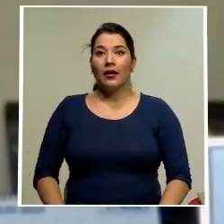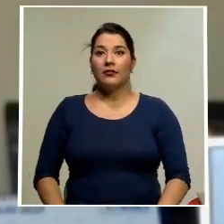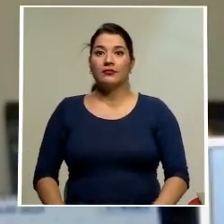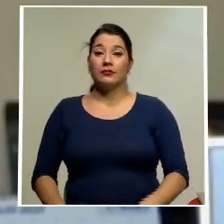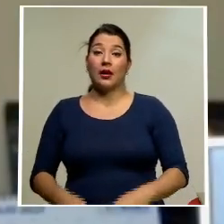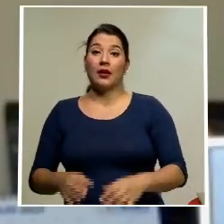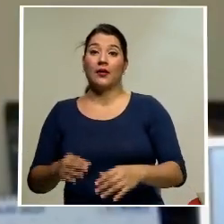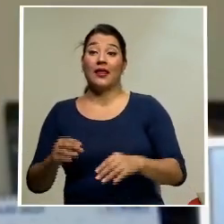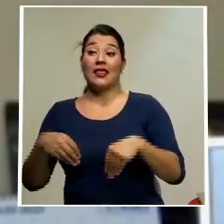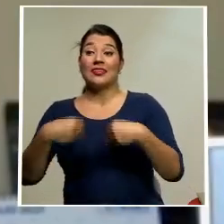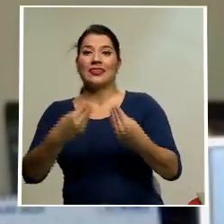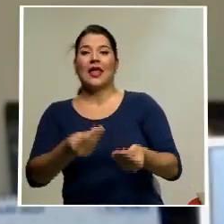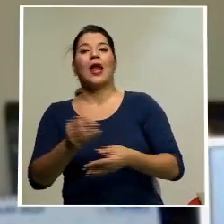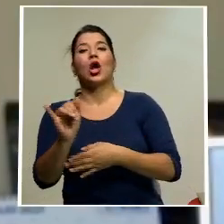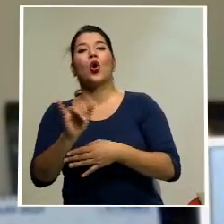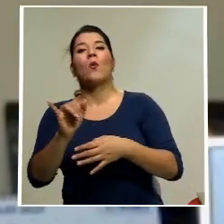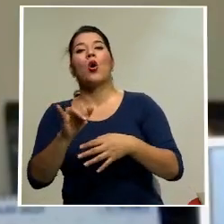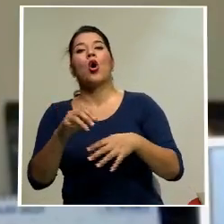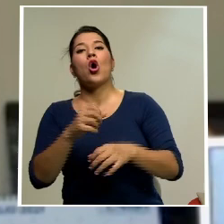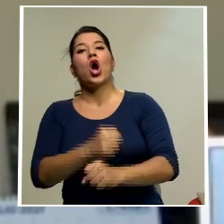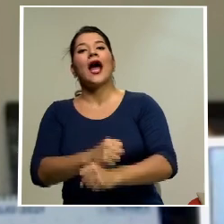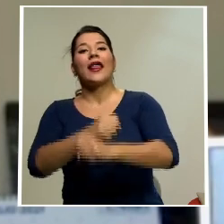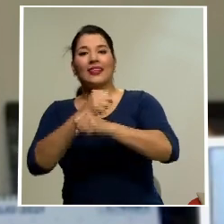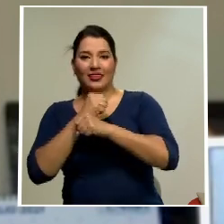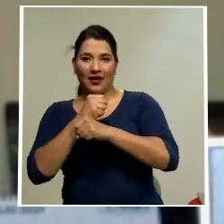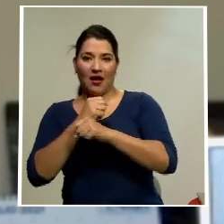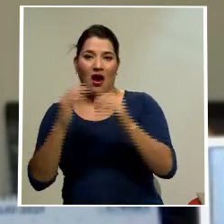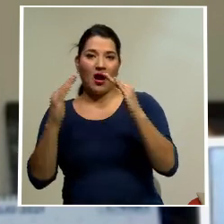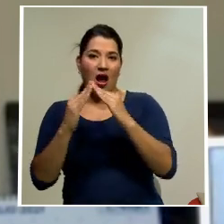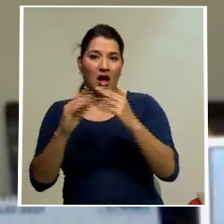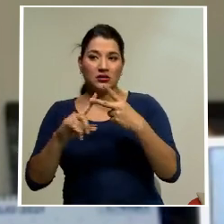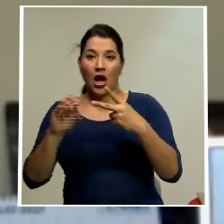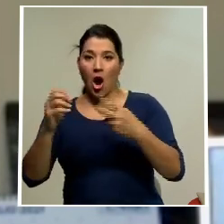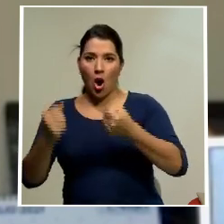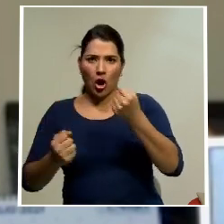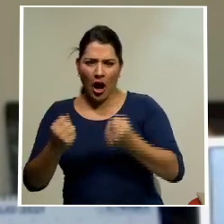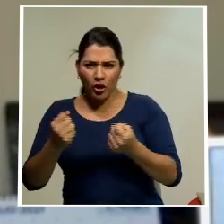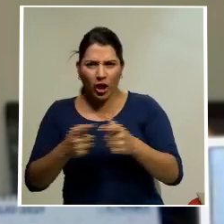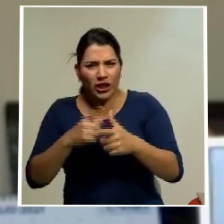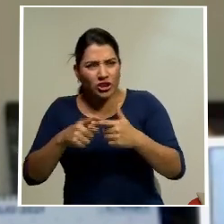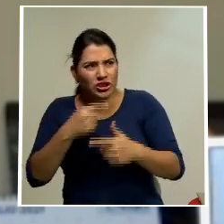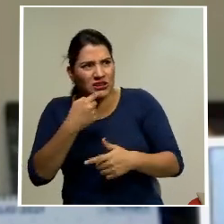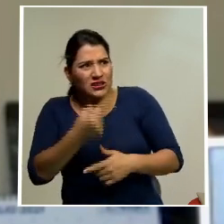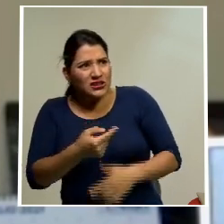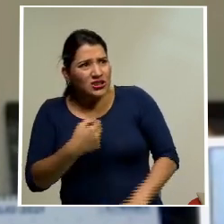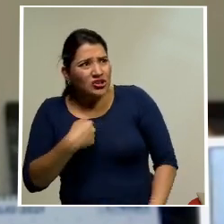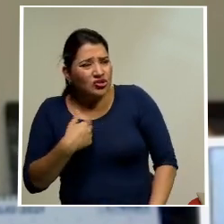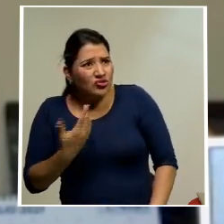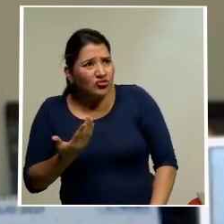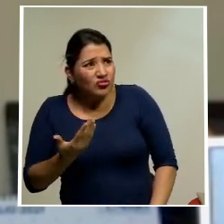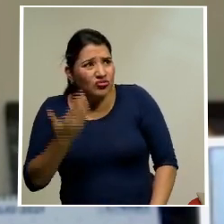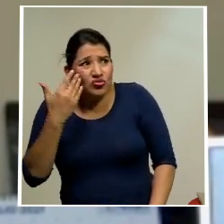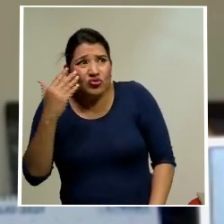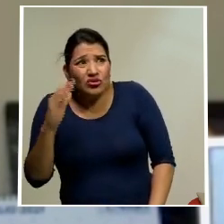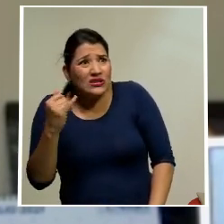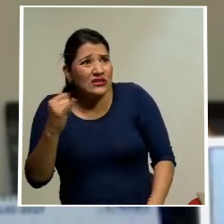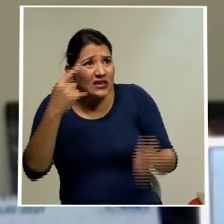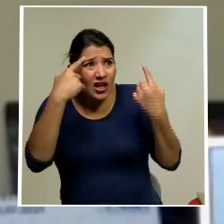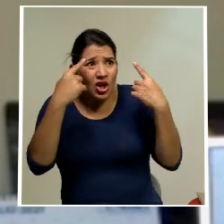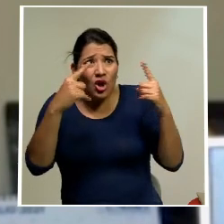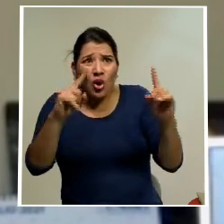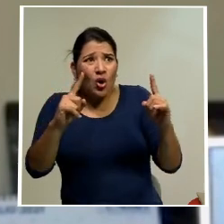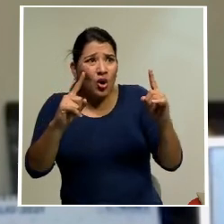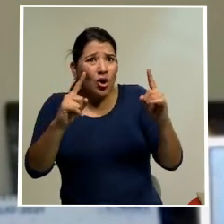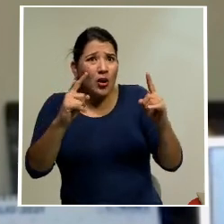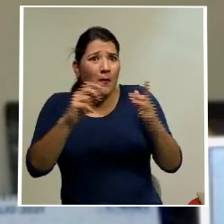hipotecar la casa o prendar el carro. Y Eric le va a decir, mire, no sé si quiere este proyecto va a ser rentable en los próximos